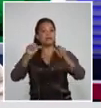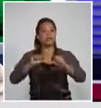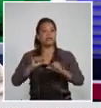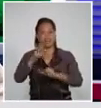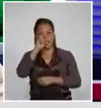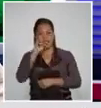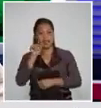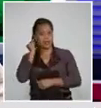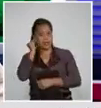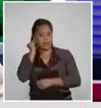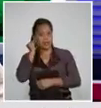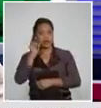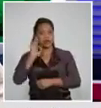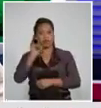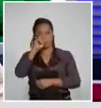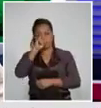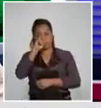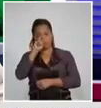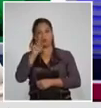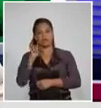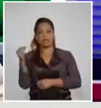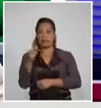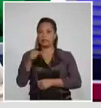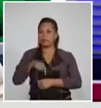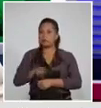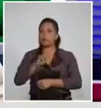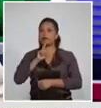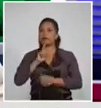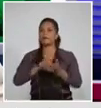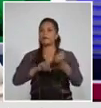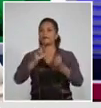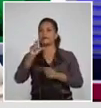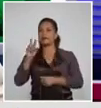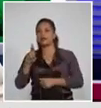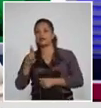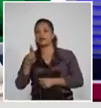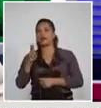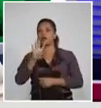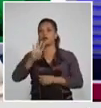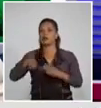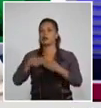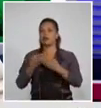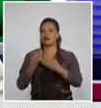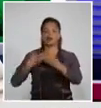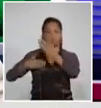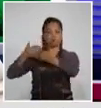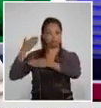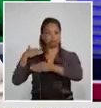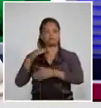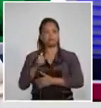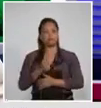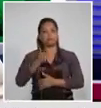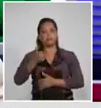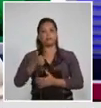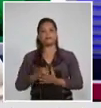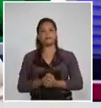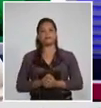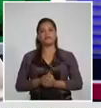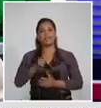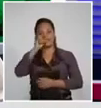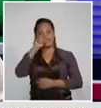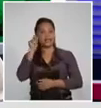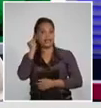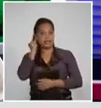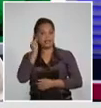8 años que ya está negativa en el PCR desde hace 4 días, y la niña de 13 años de edad que